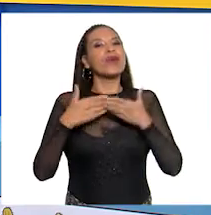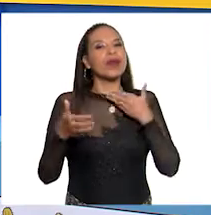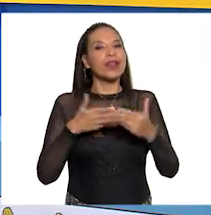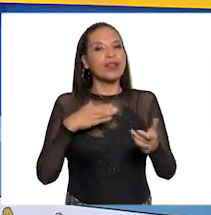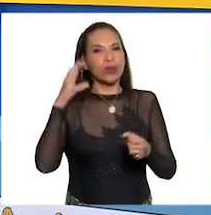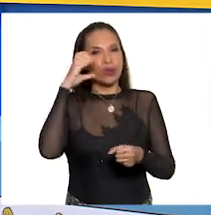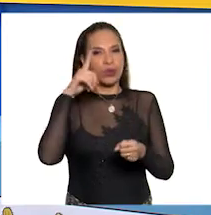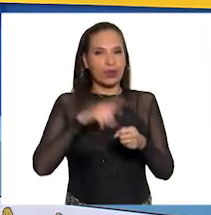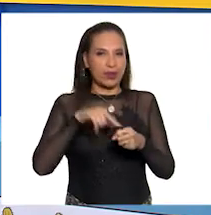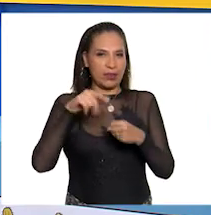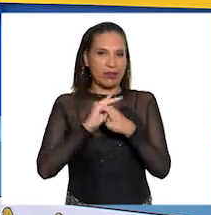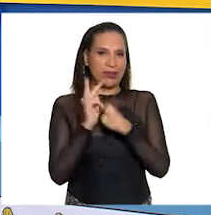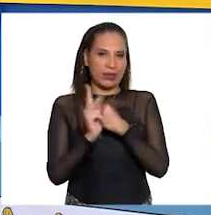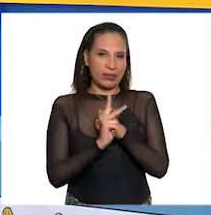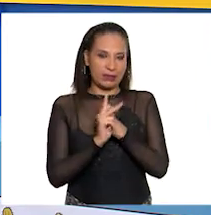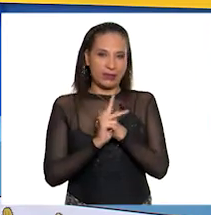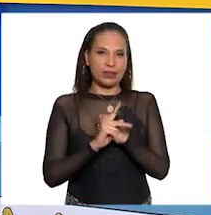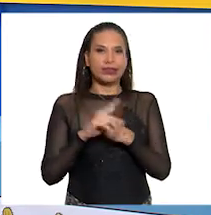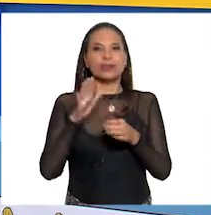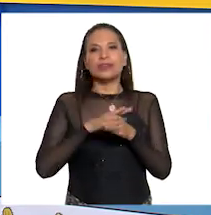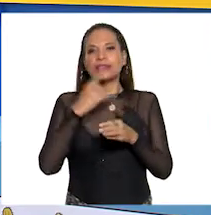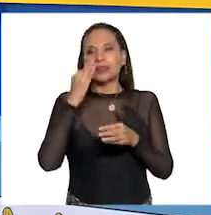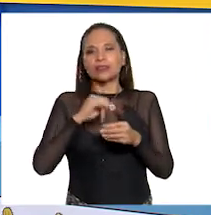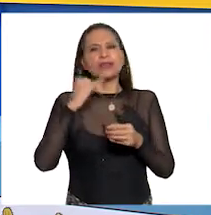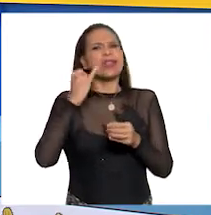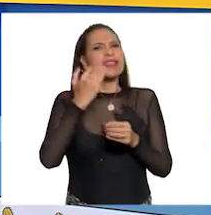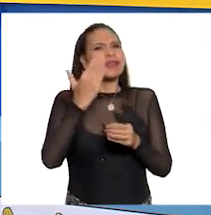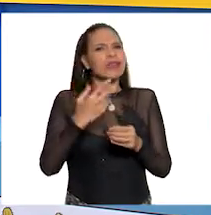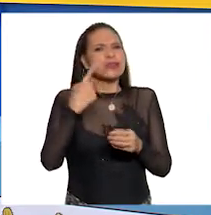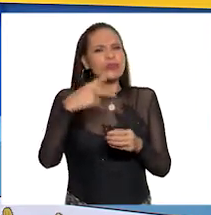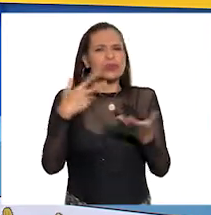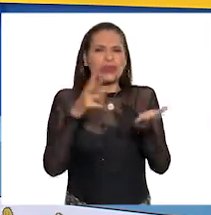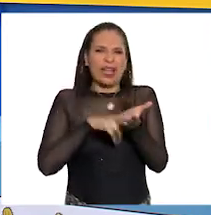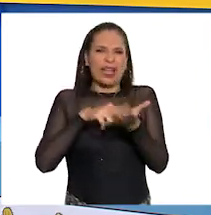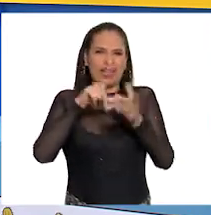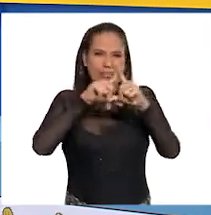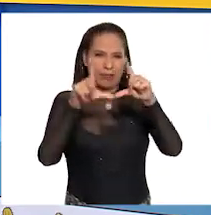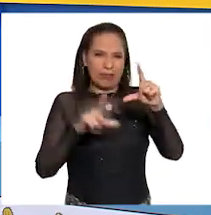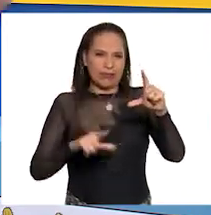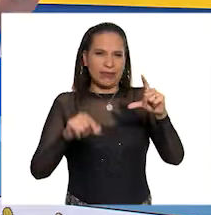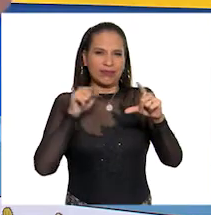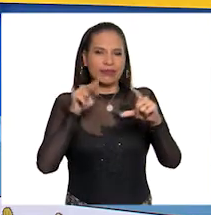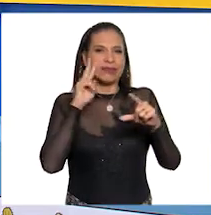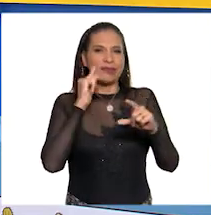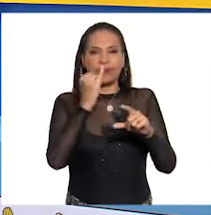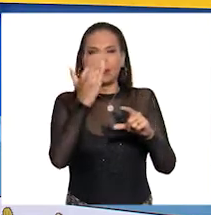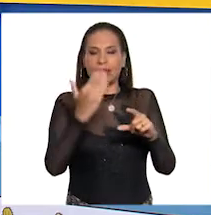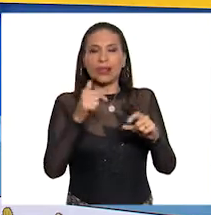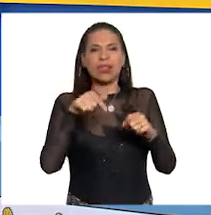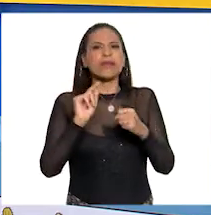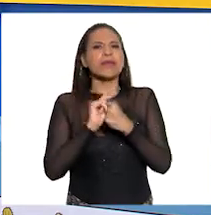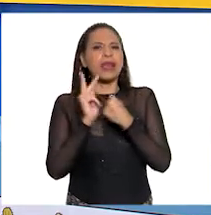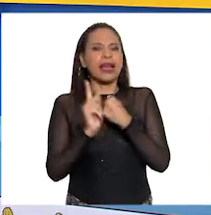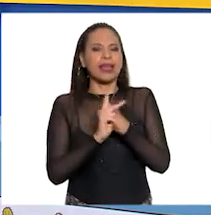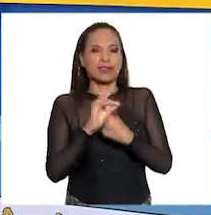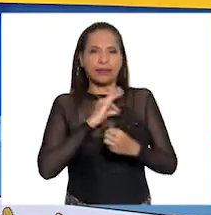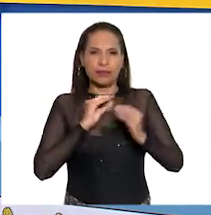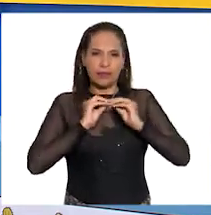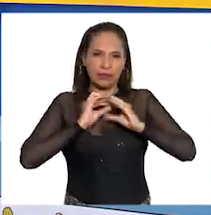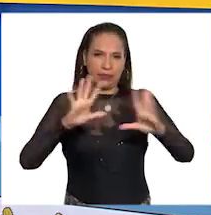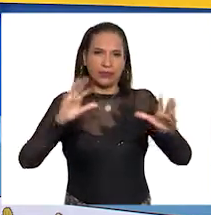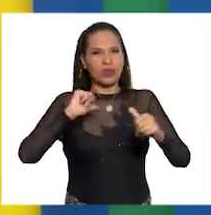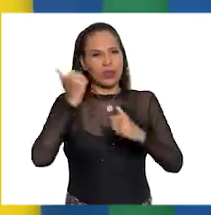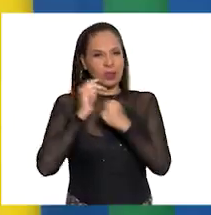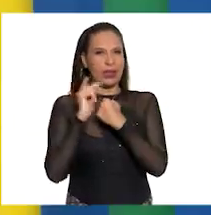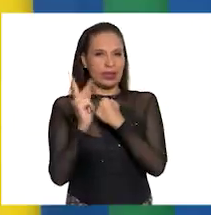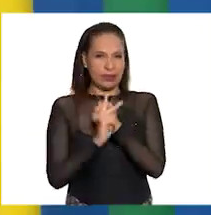modernización cultural de nuestro país, en la consolidación de la identidad nacional y en la construcción de una imagen de nuestro país que se quería proyectar hacia el